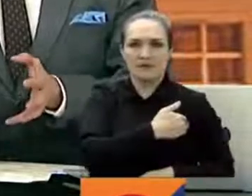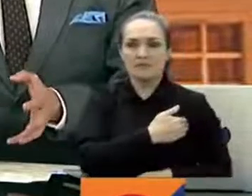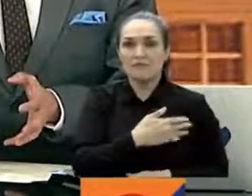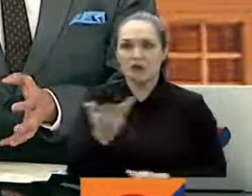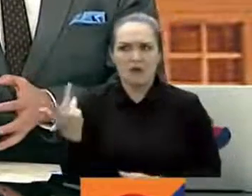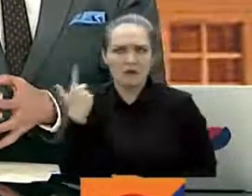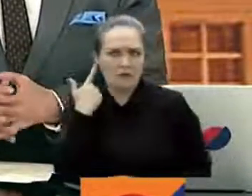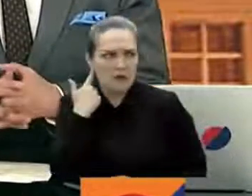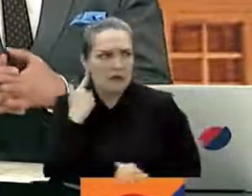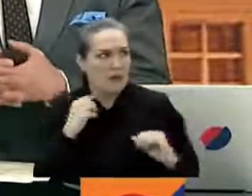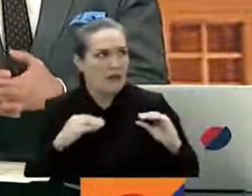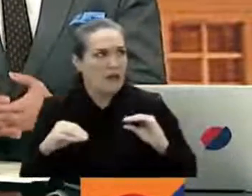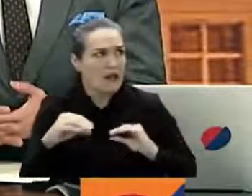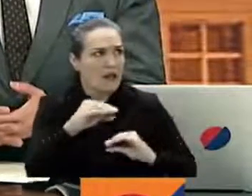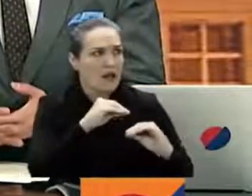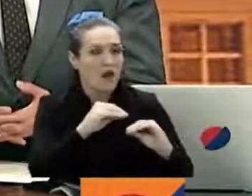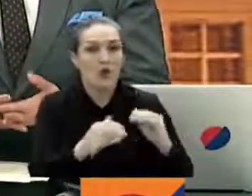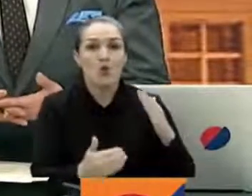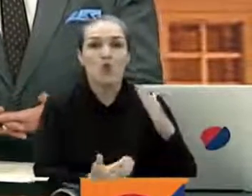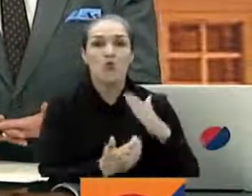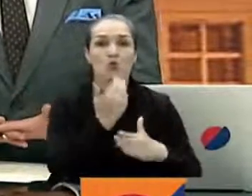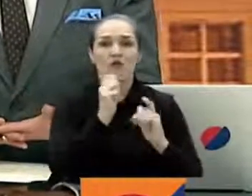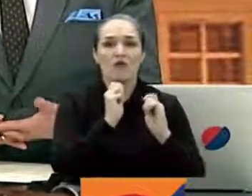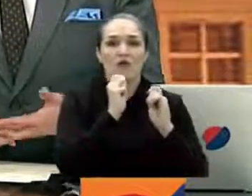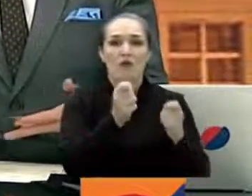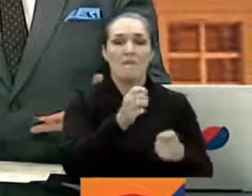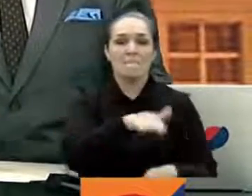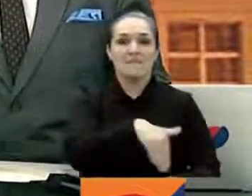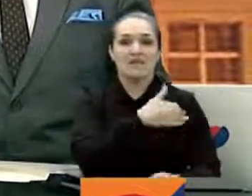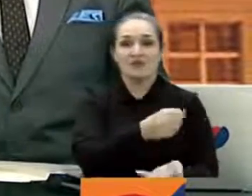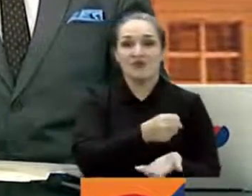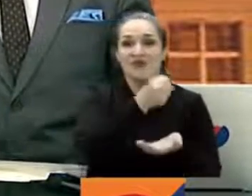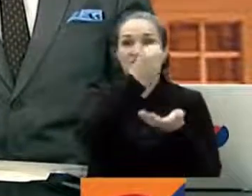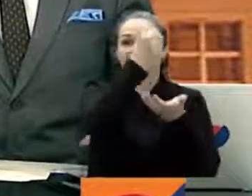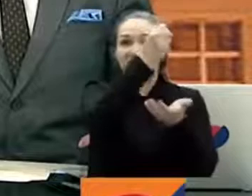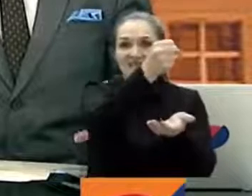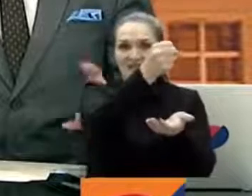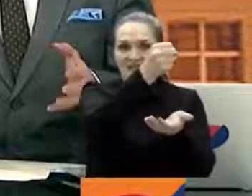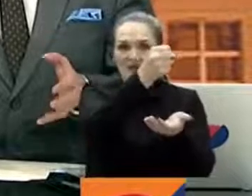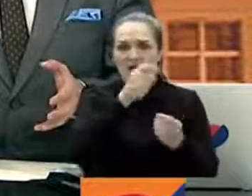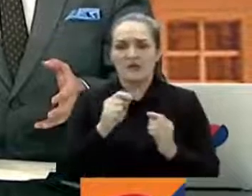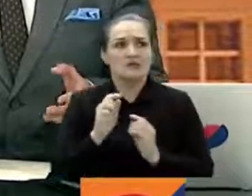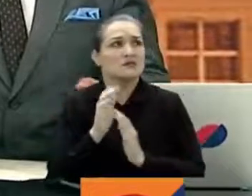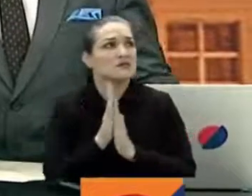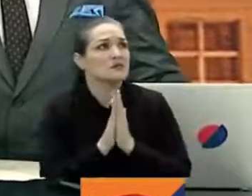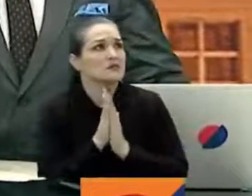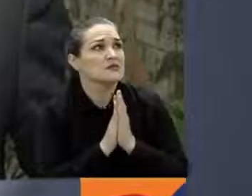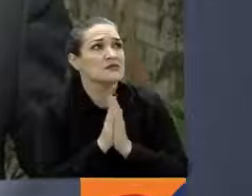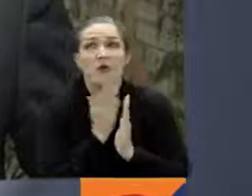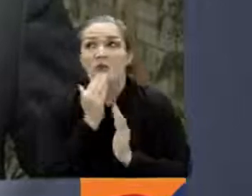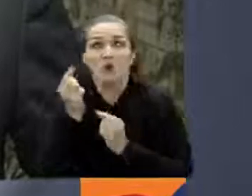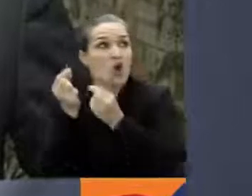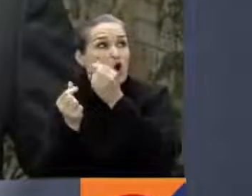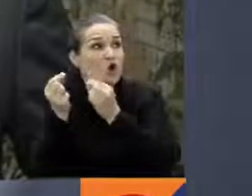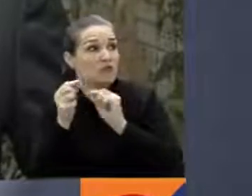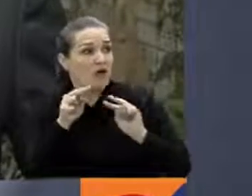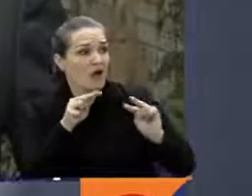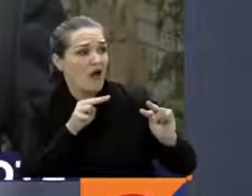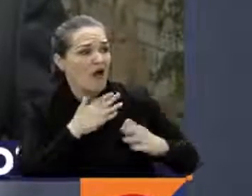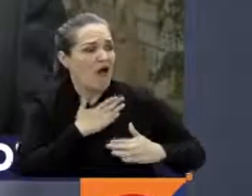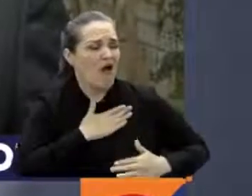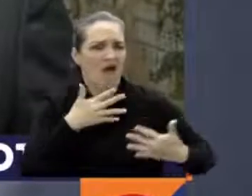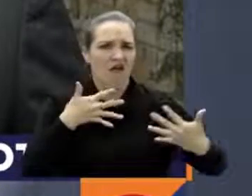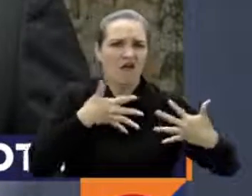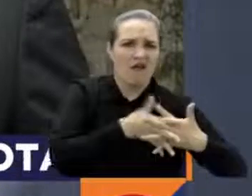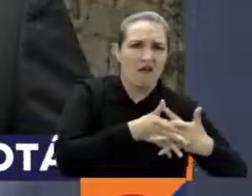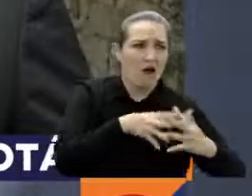más esperado es el del nuevo ministro de Hacienda, que le daría tal vez un parte de tranquilidad a los mercados económicos. John López, ¿cuál es la agenda